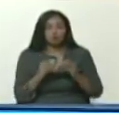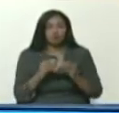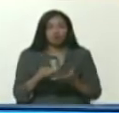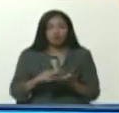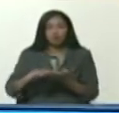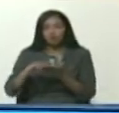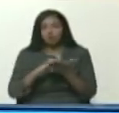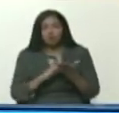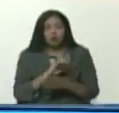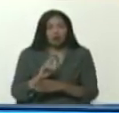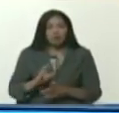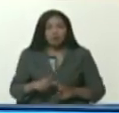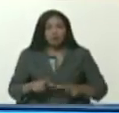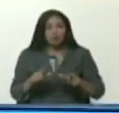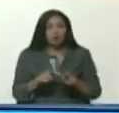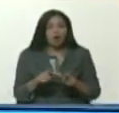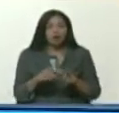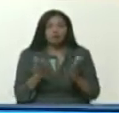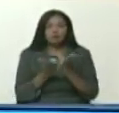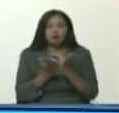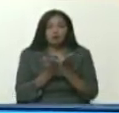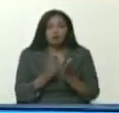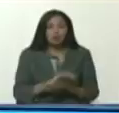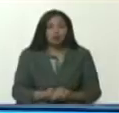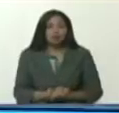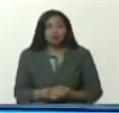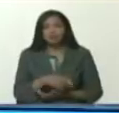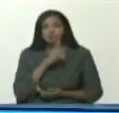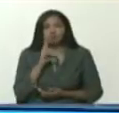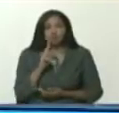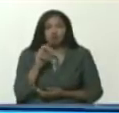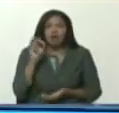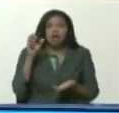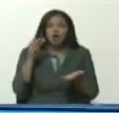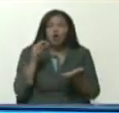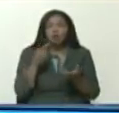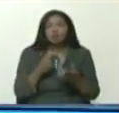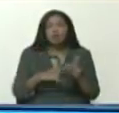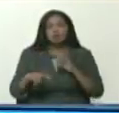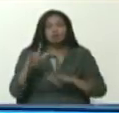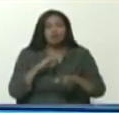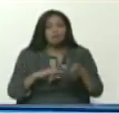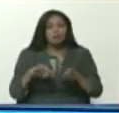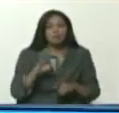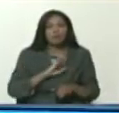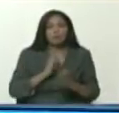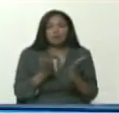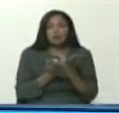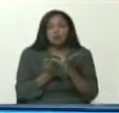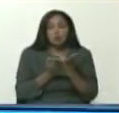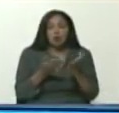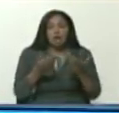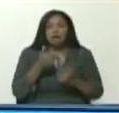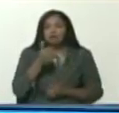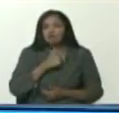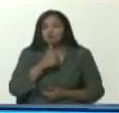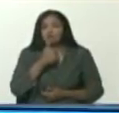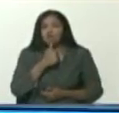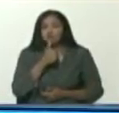recuperación de las instalaciones escolares llamado Una Gota de Amor para mi escuela en